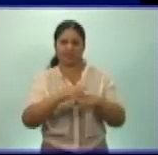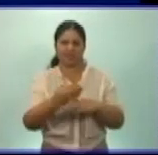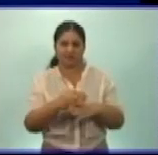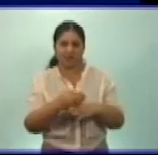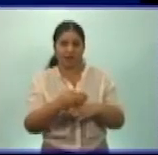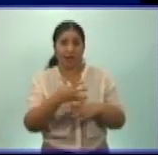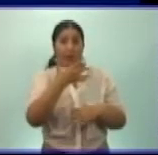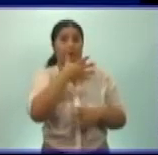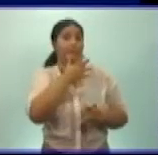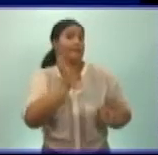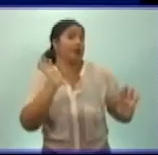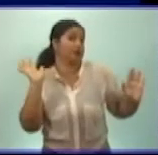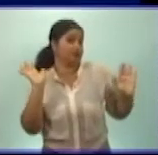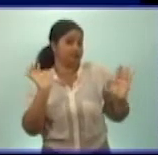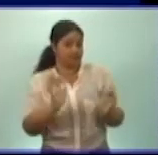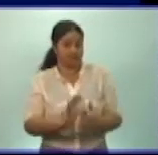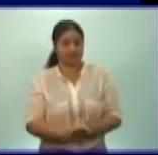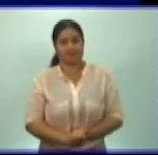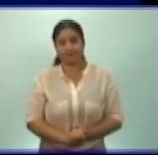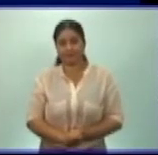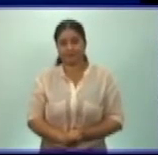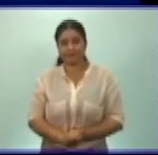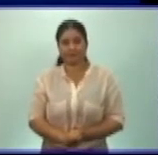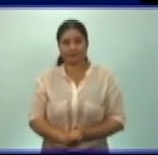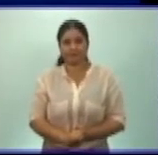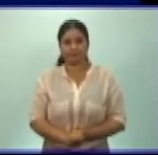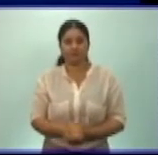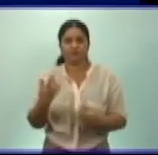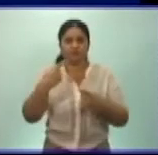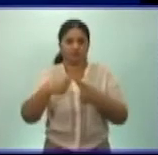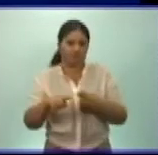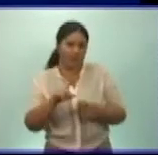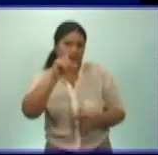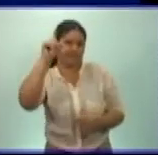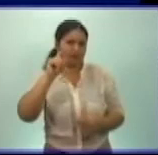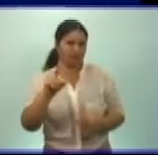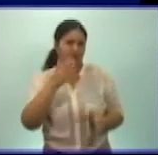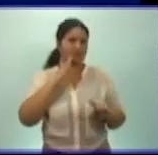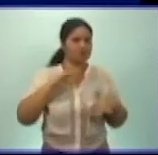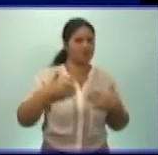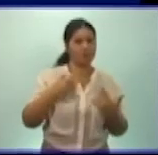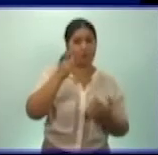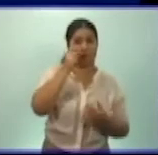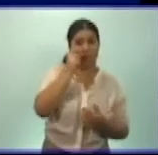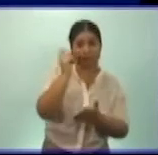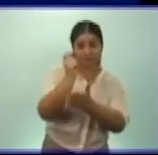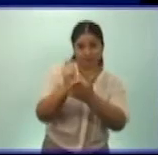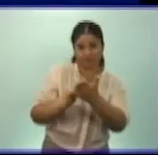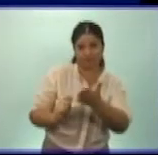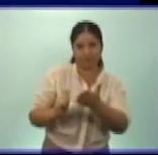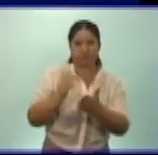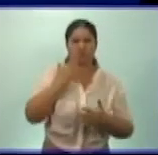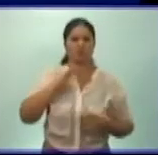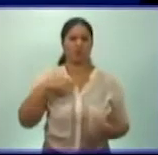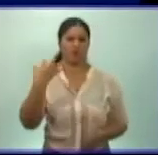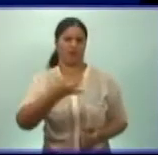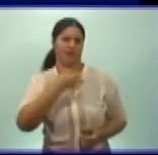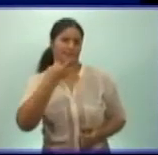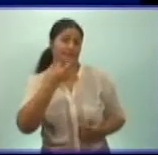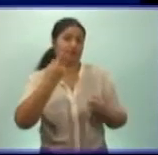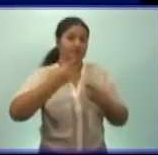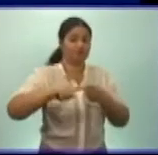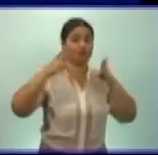Como él ahí le explica al rey todos los elementos que tiene su comedia y también su